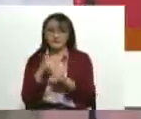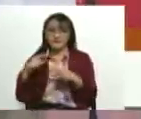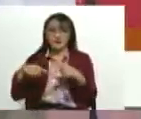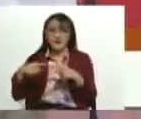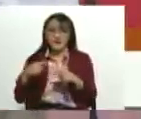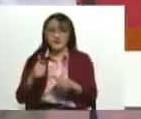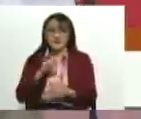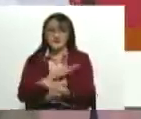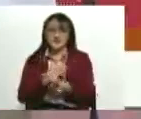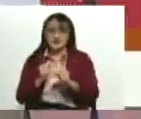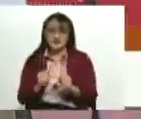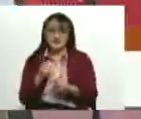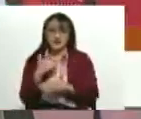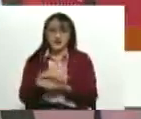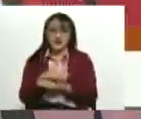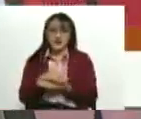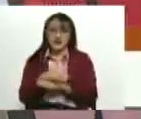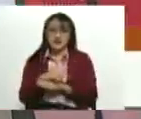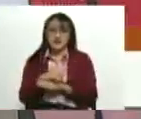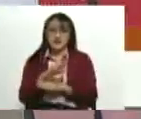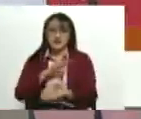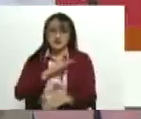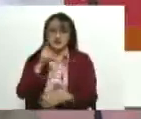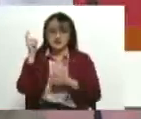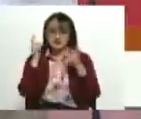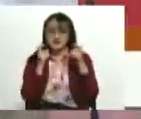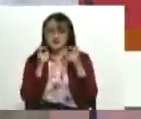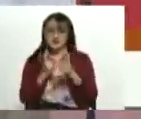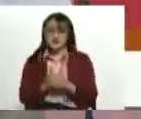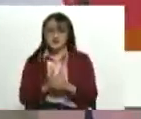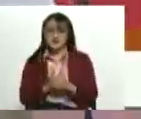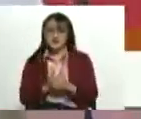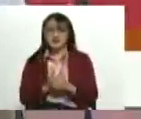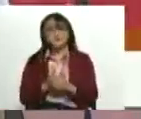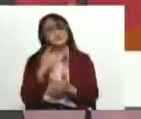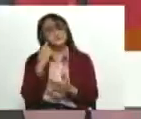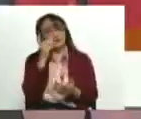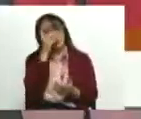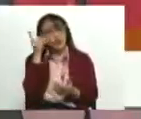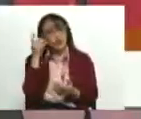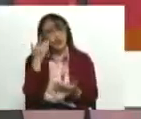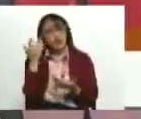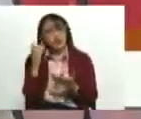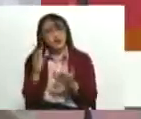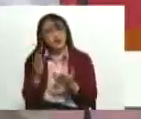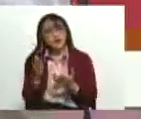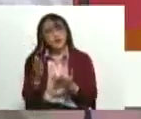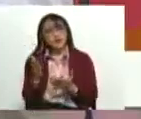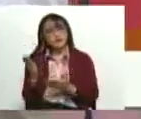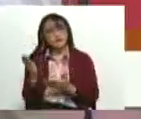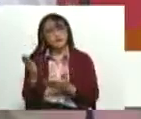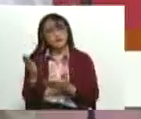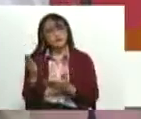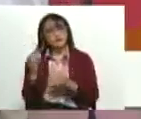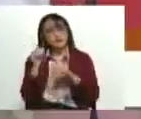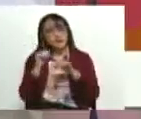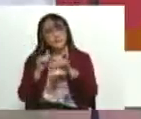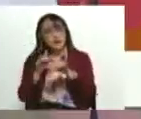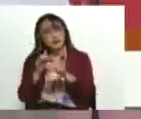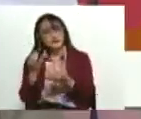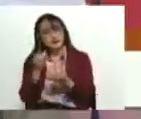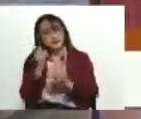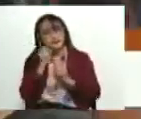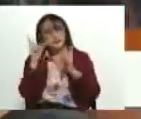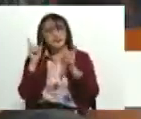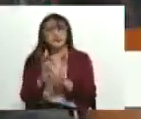más fortalecidos, las calles son del chavismo. Veíamos a Diosdado estos días en Cumanacoa, una marcha